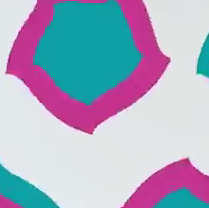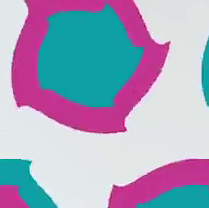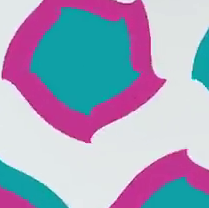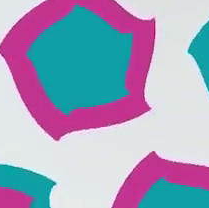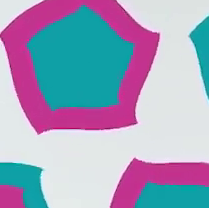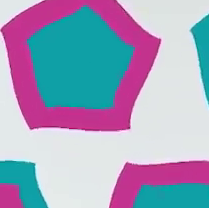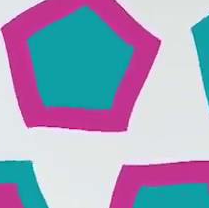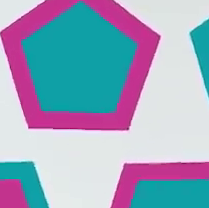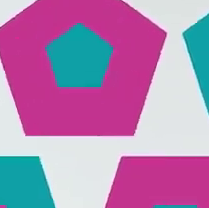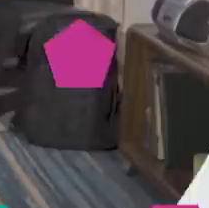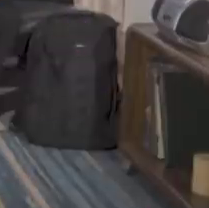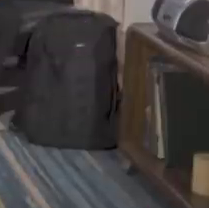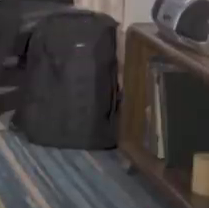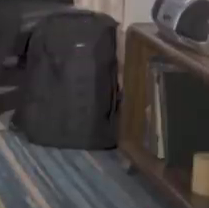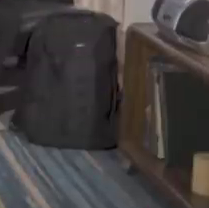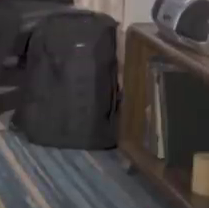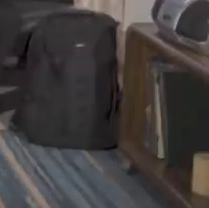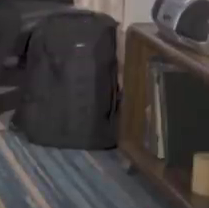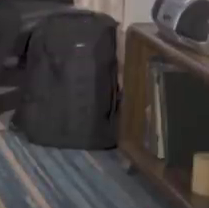bien.